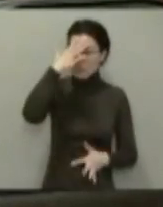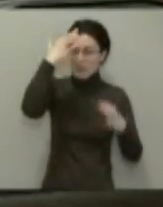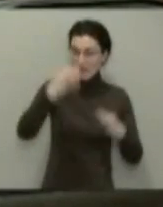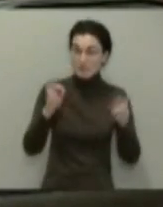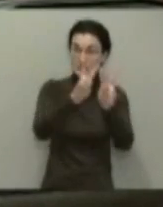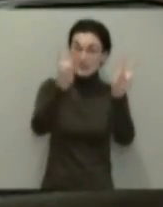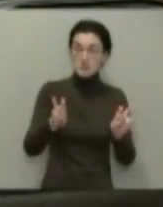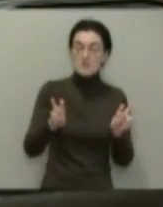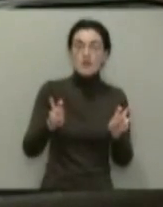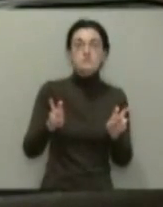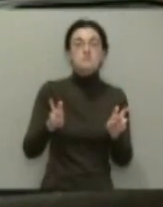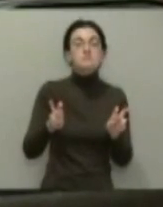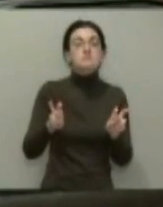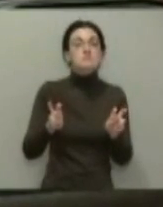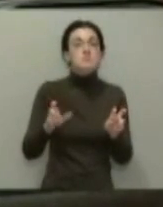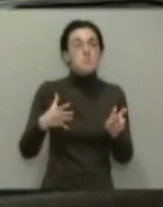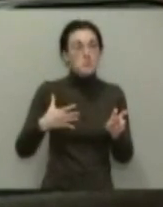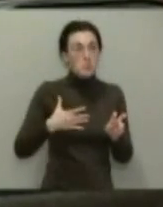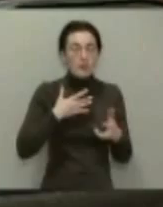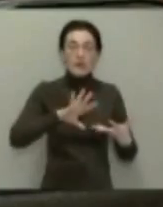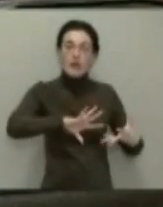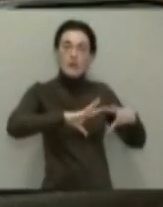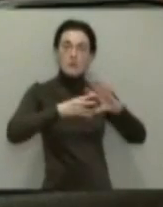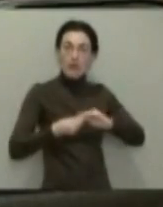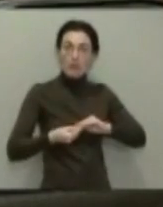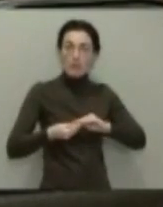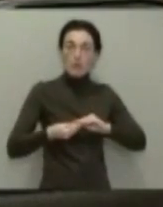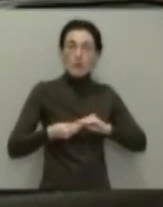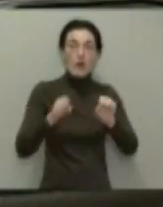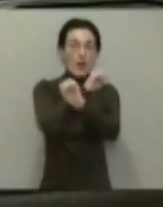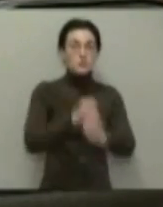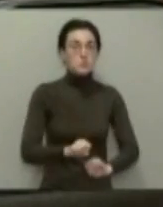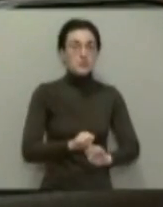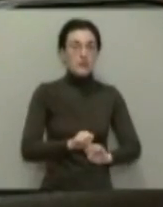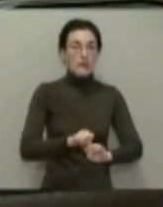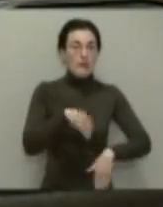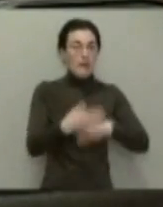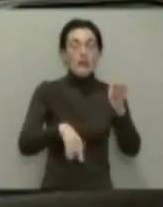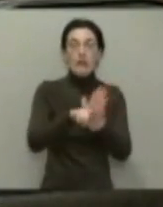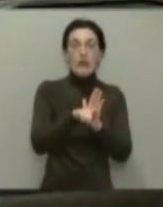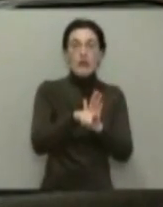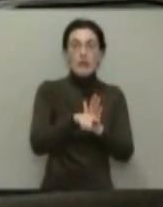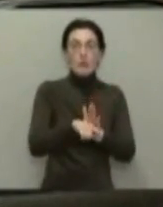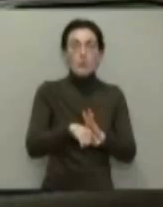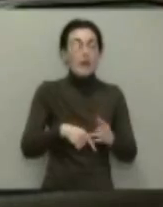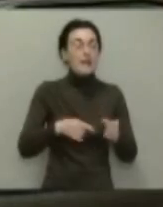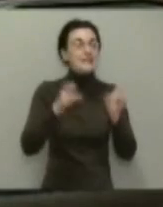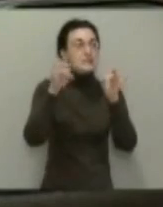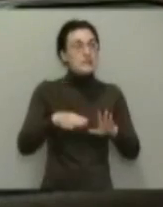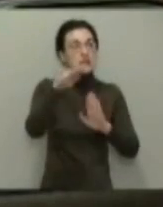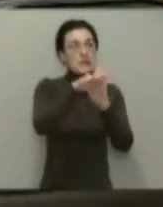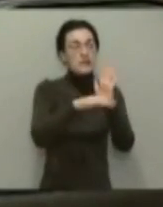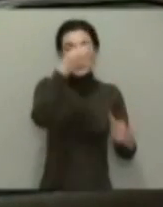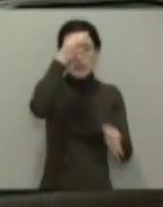asunto procede una aplicación mecánica de la ley, una aplicación ciega, sin criterio